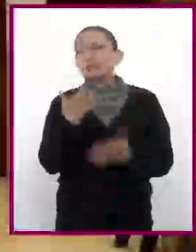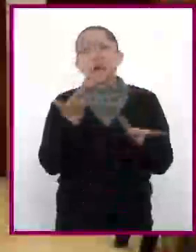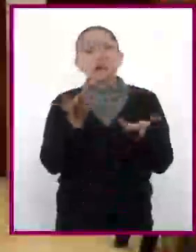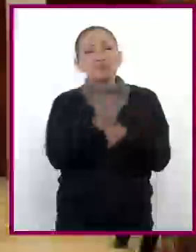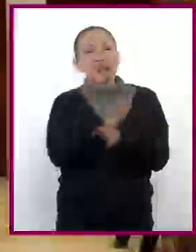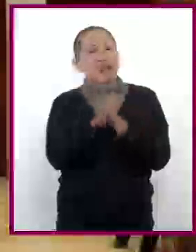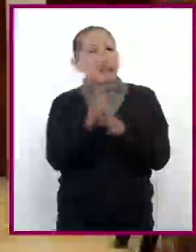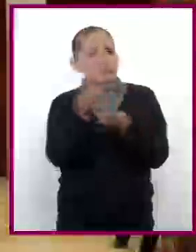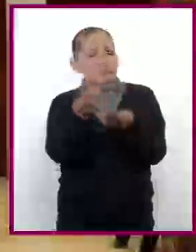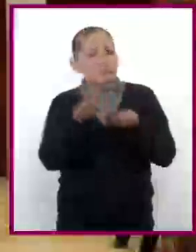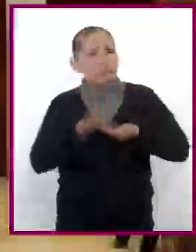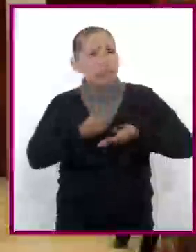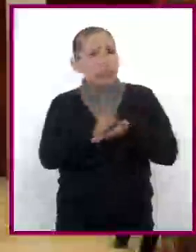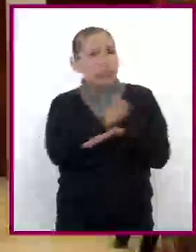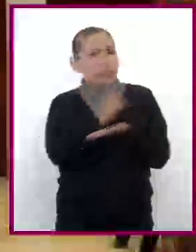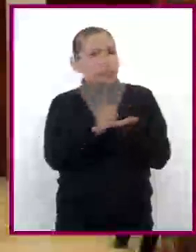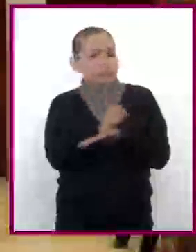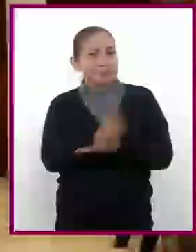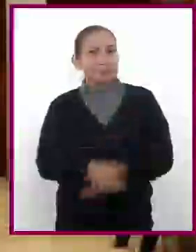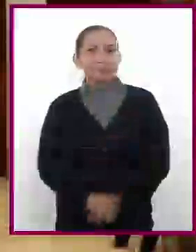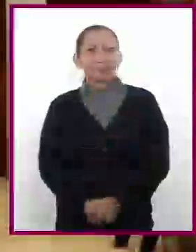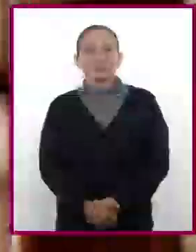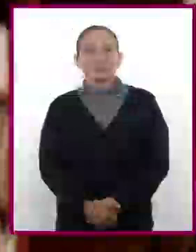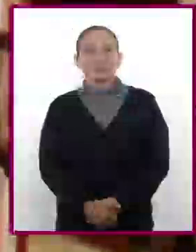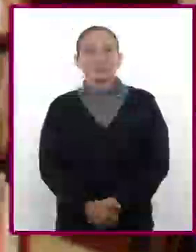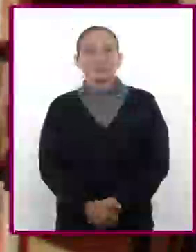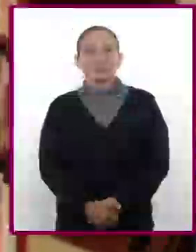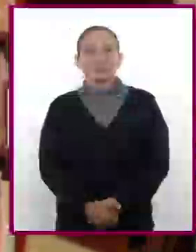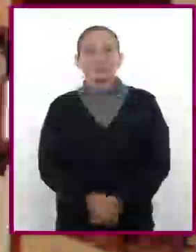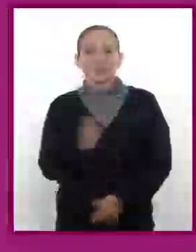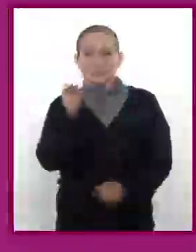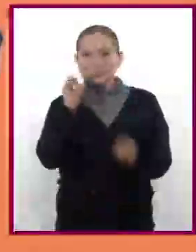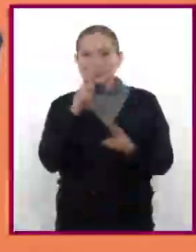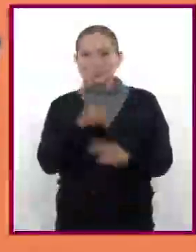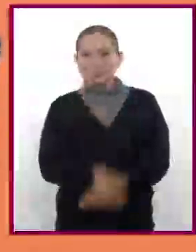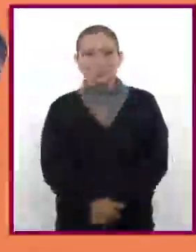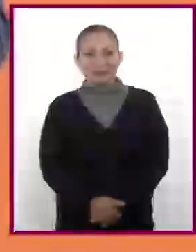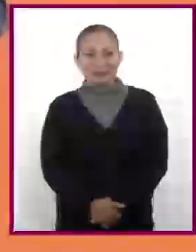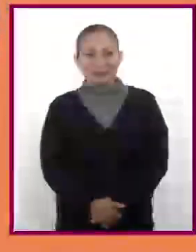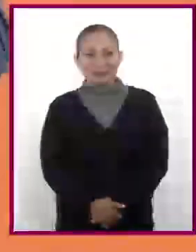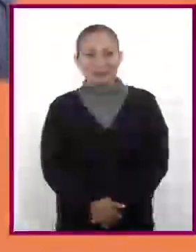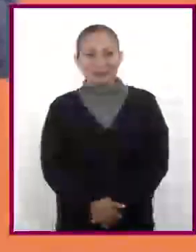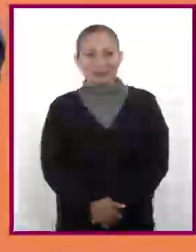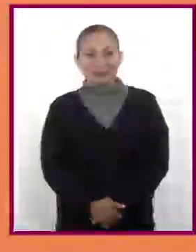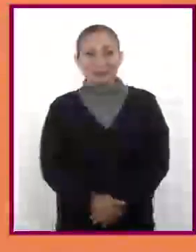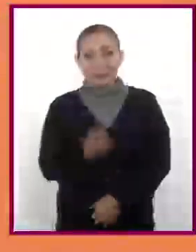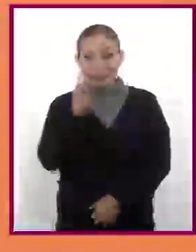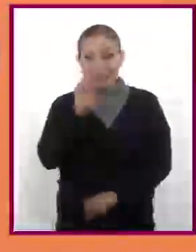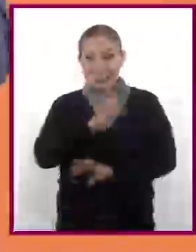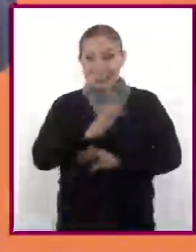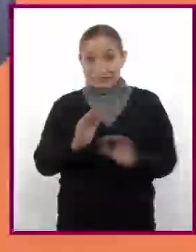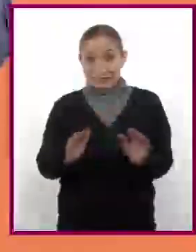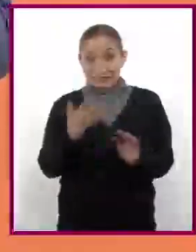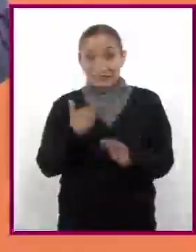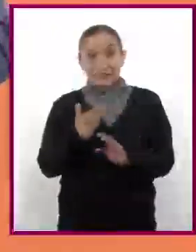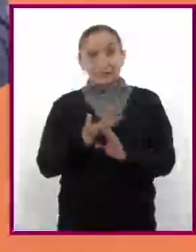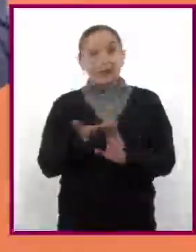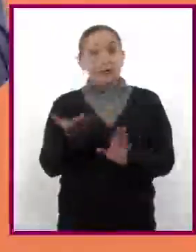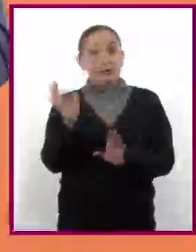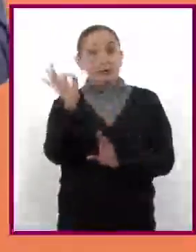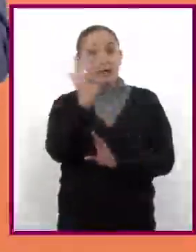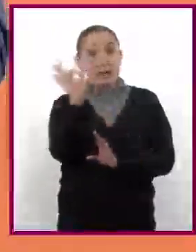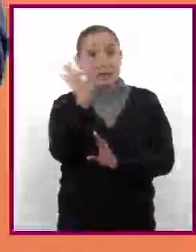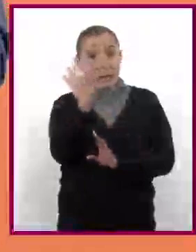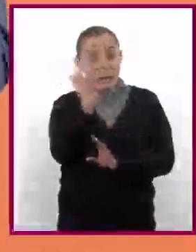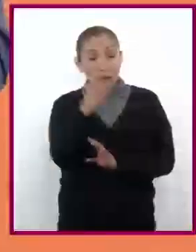ventajas crees que nos ofrecen los diccionarios? Adiós. Como acaban de ver, es muy probable